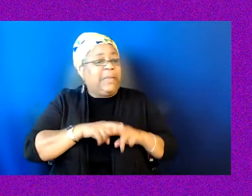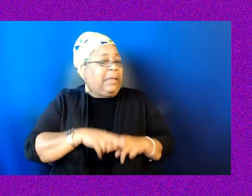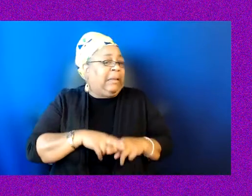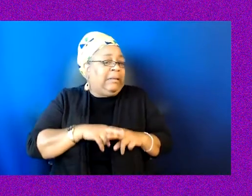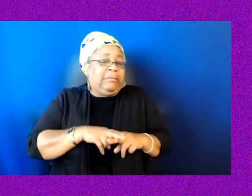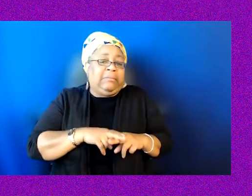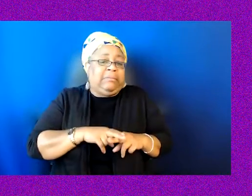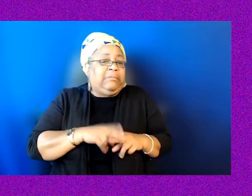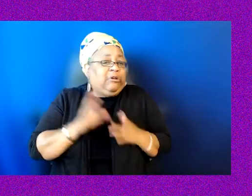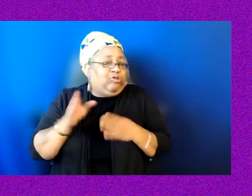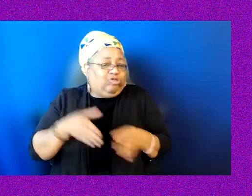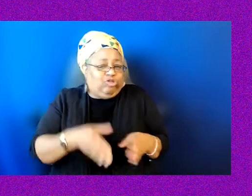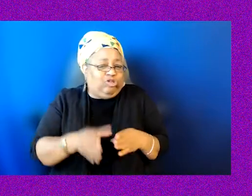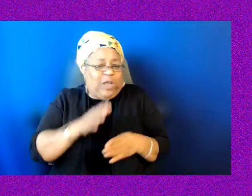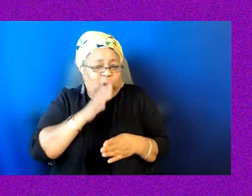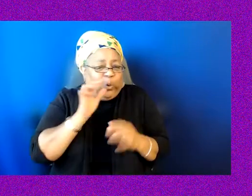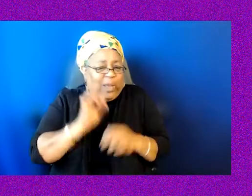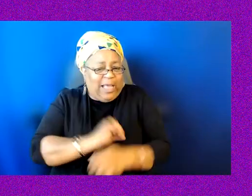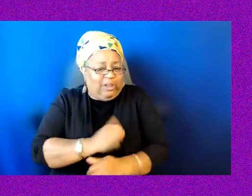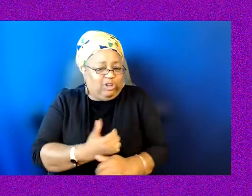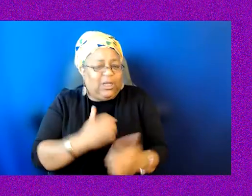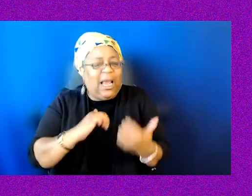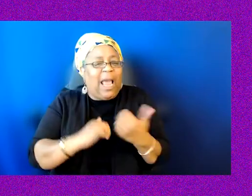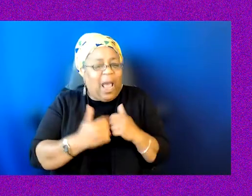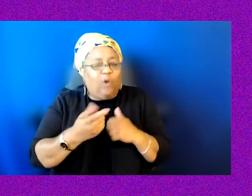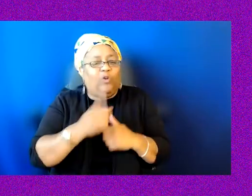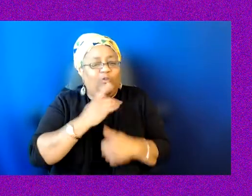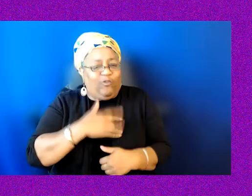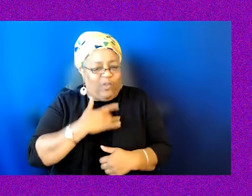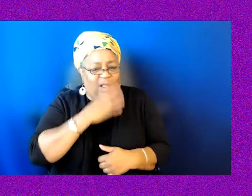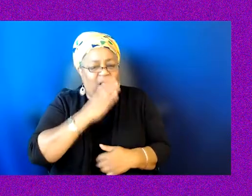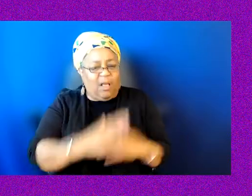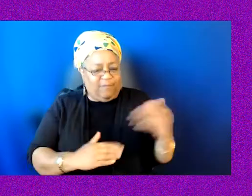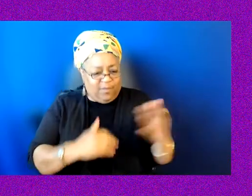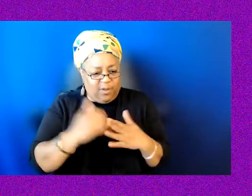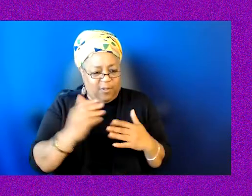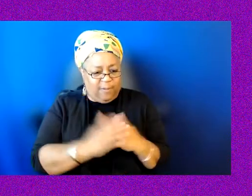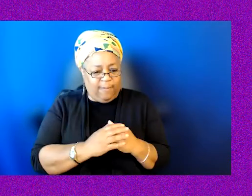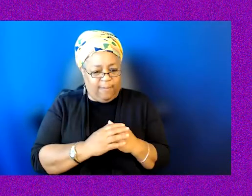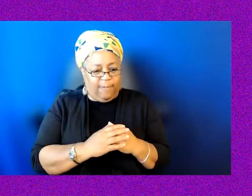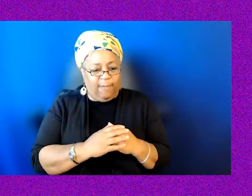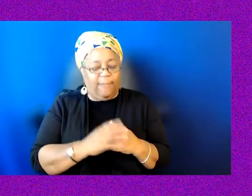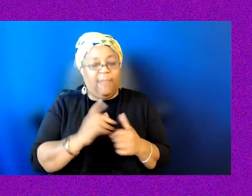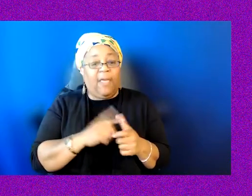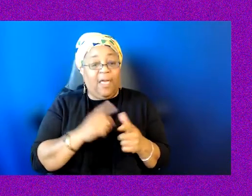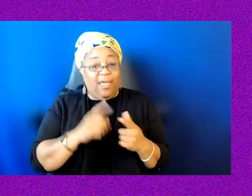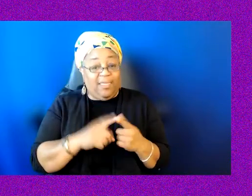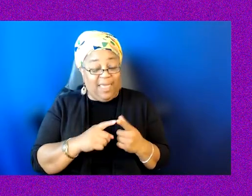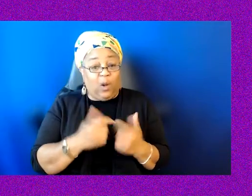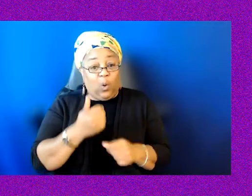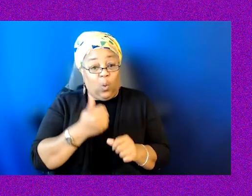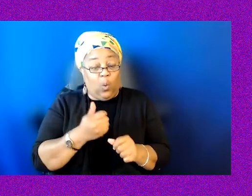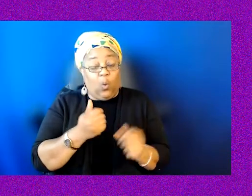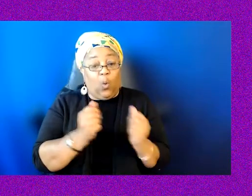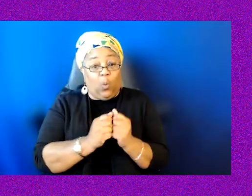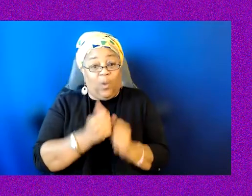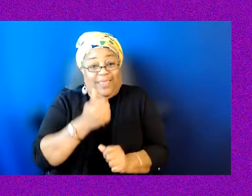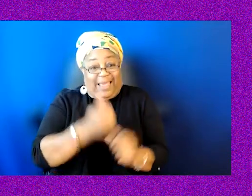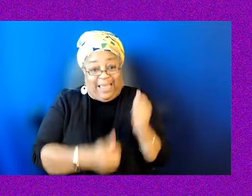energía de la forma que le sea más cómodo para usted. Y con cada parte vamos a repetir